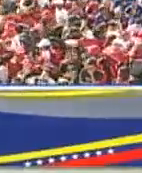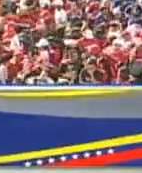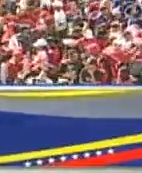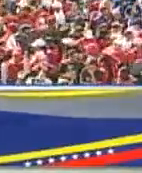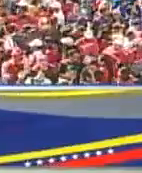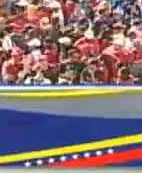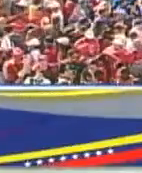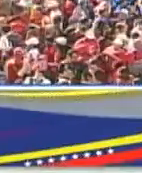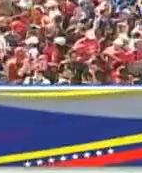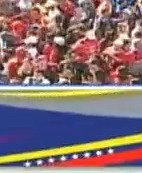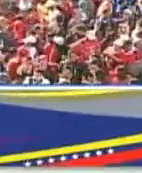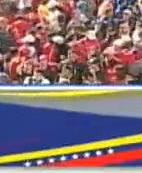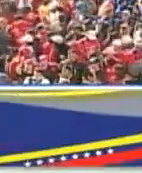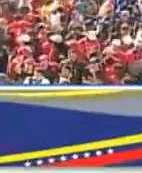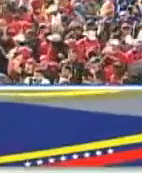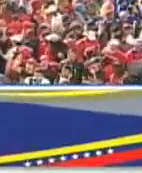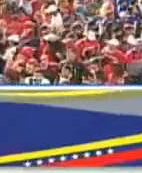Jorge